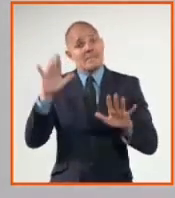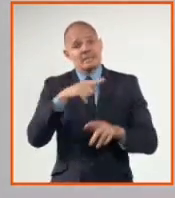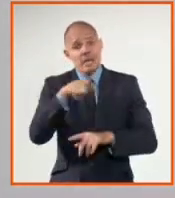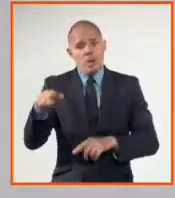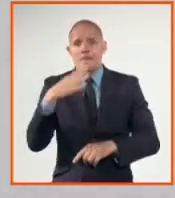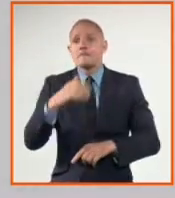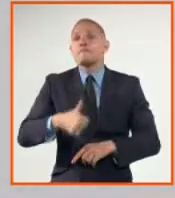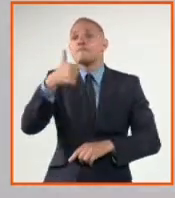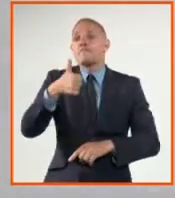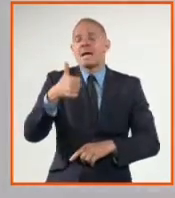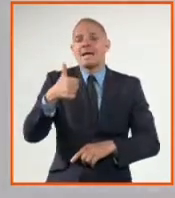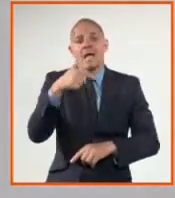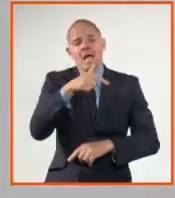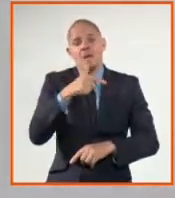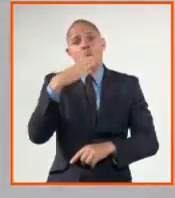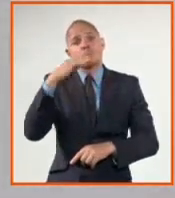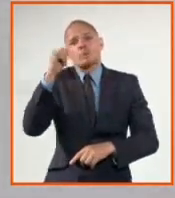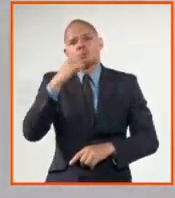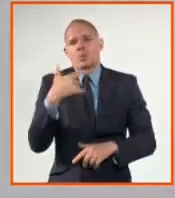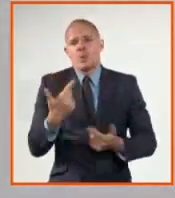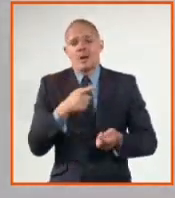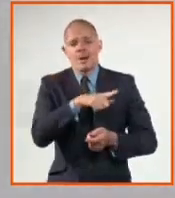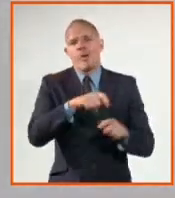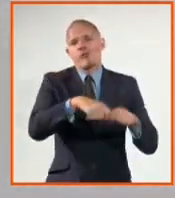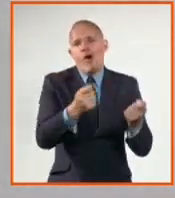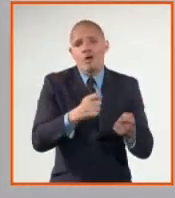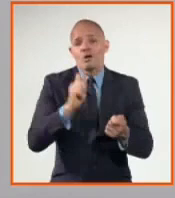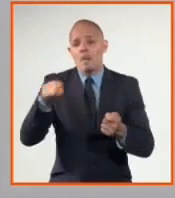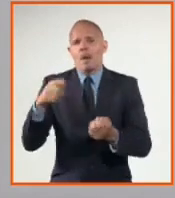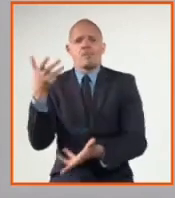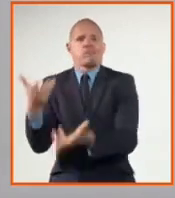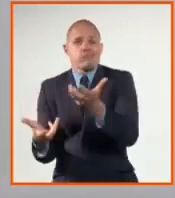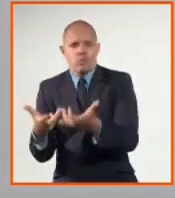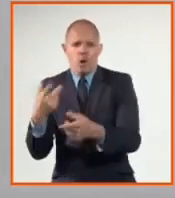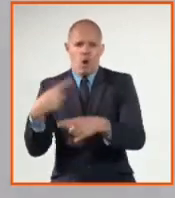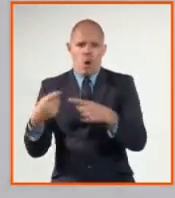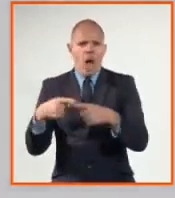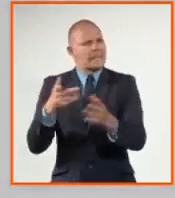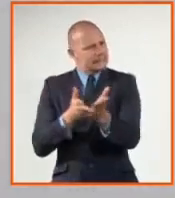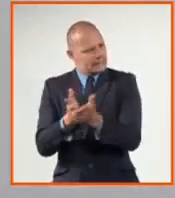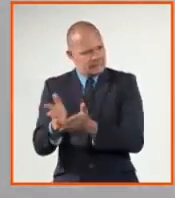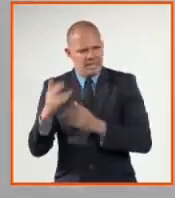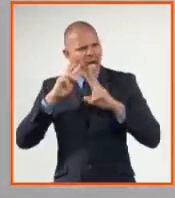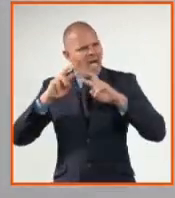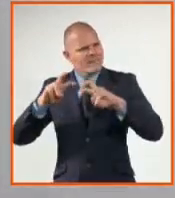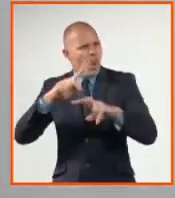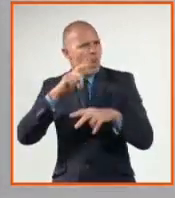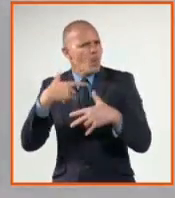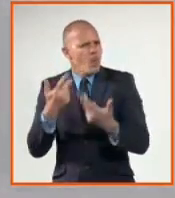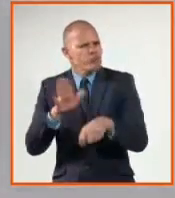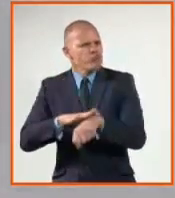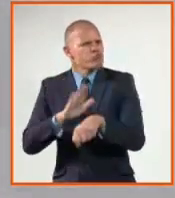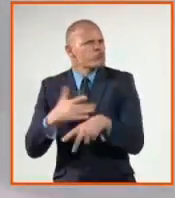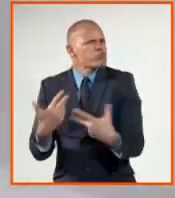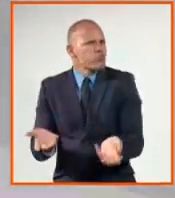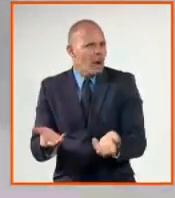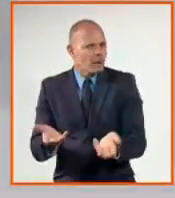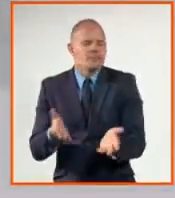incendios ministros o sea se estaba por supuesto investigando todas esas todos esos incidentes